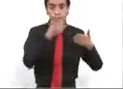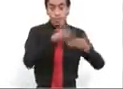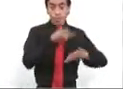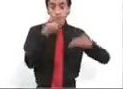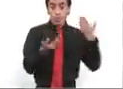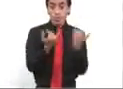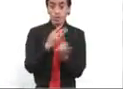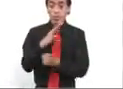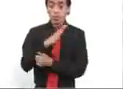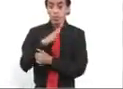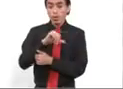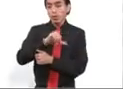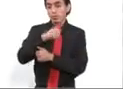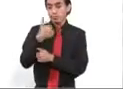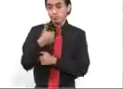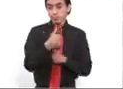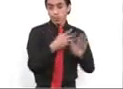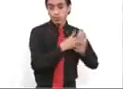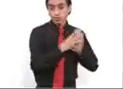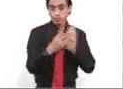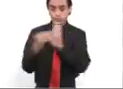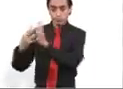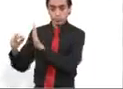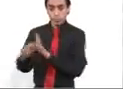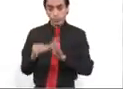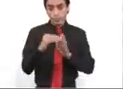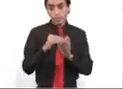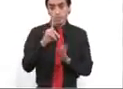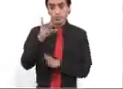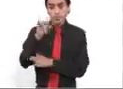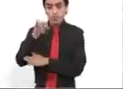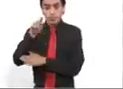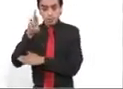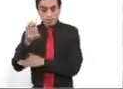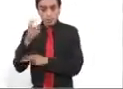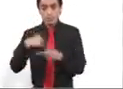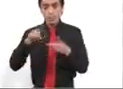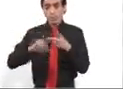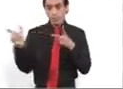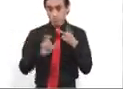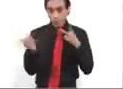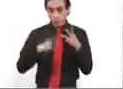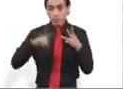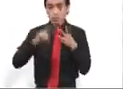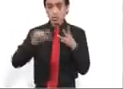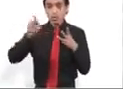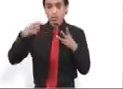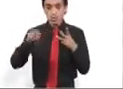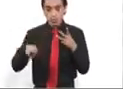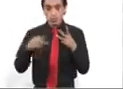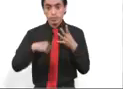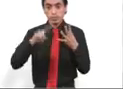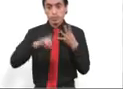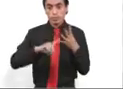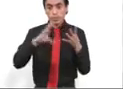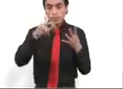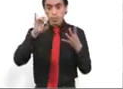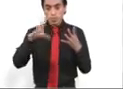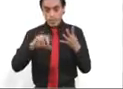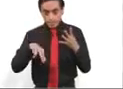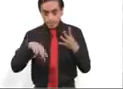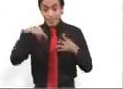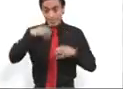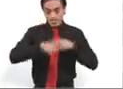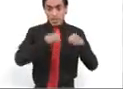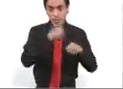empiezan a implementarse en División del Norte, en Xochimilco, en Aragón, en Culhuacanes. Este año y el